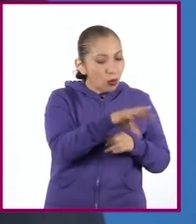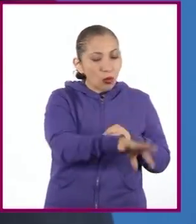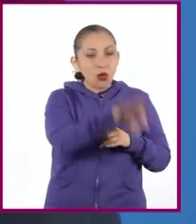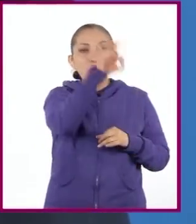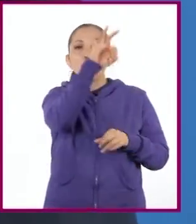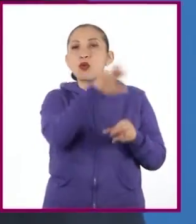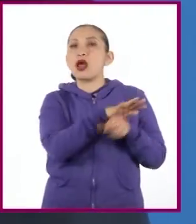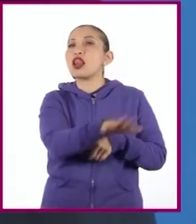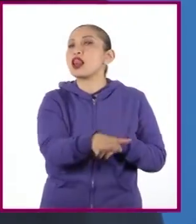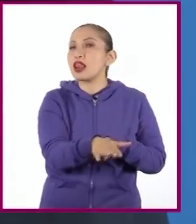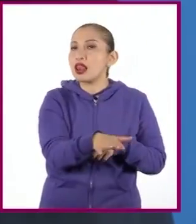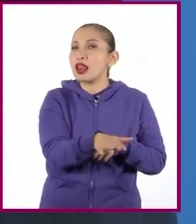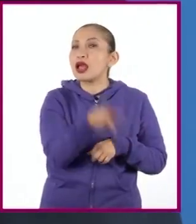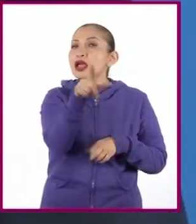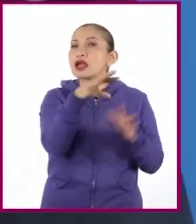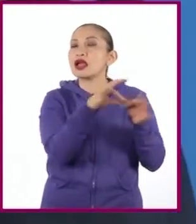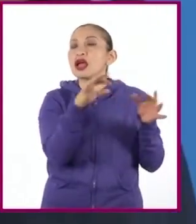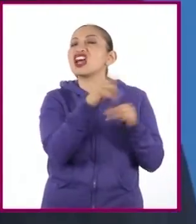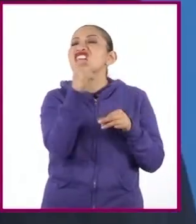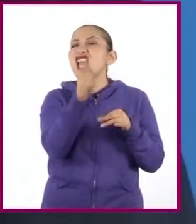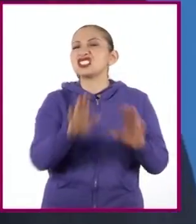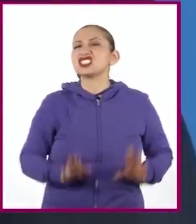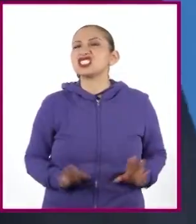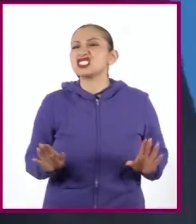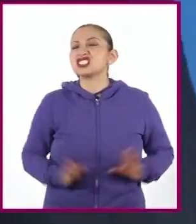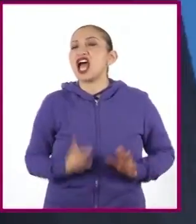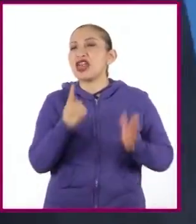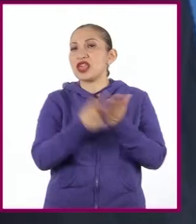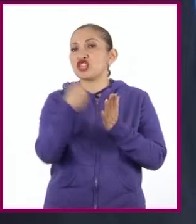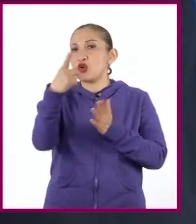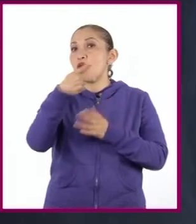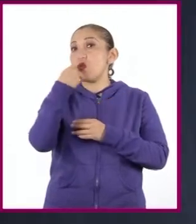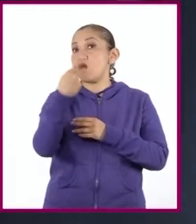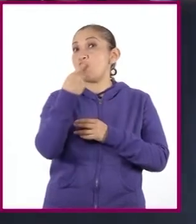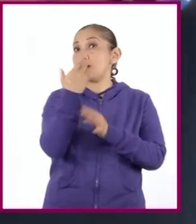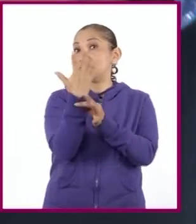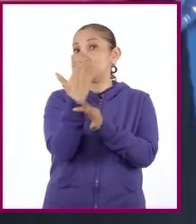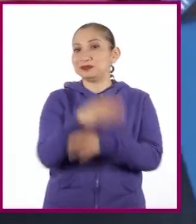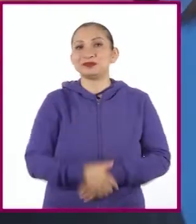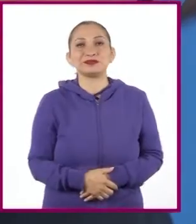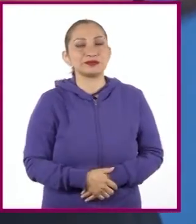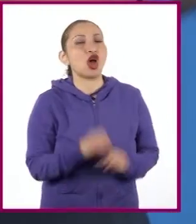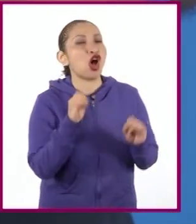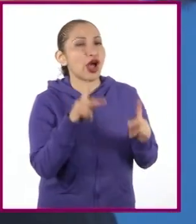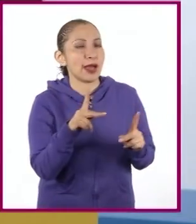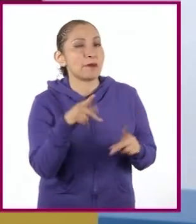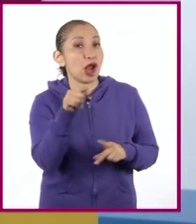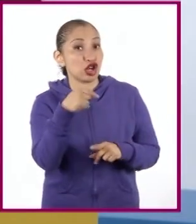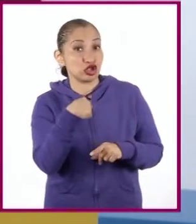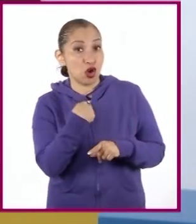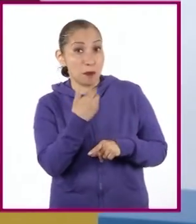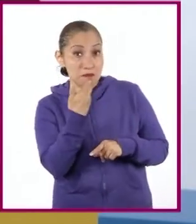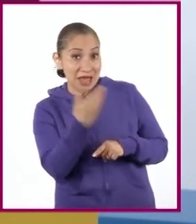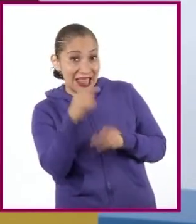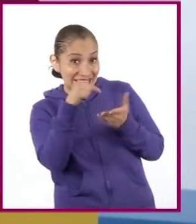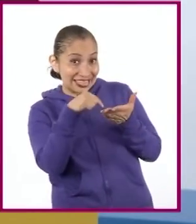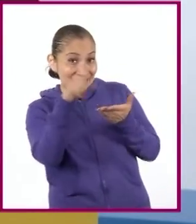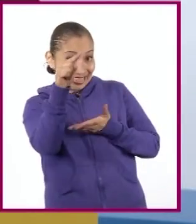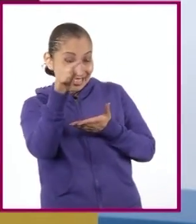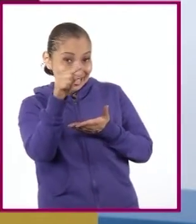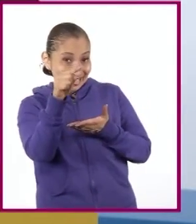elegir uno y explicar sus características con tus propias palabras. Está bien, pero si lo hago bien,